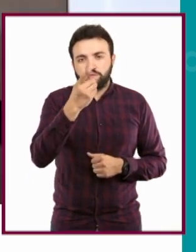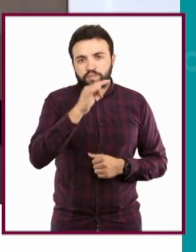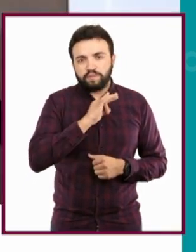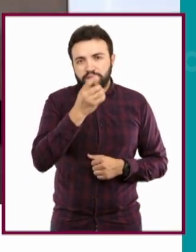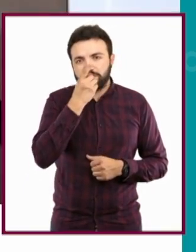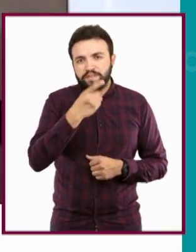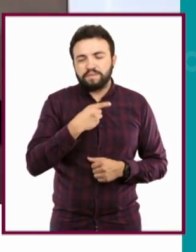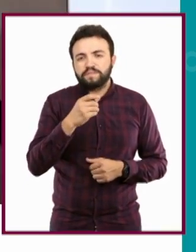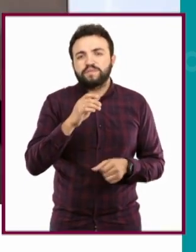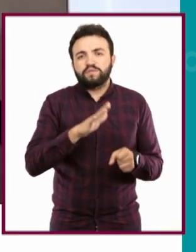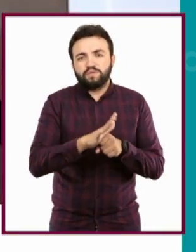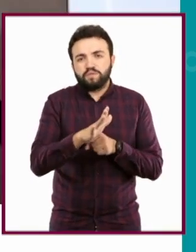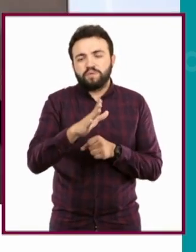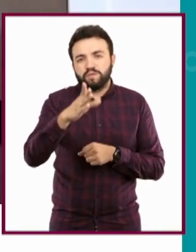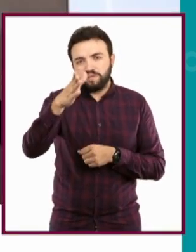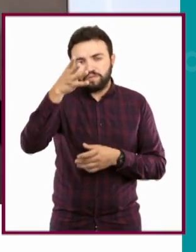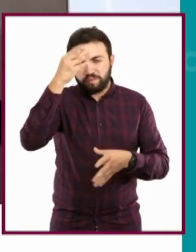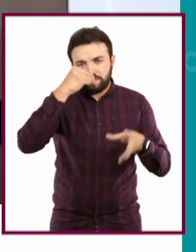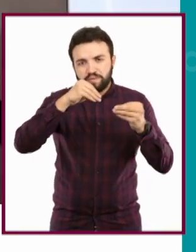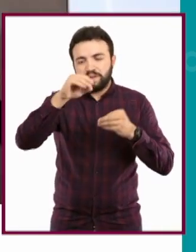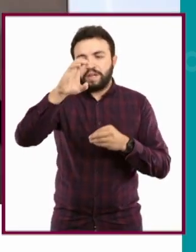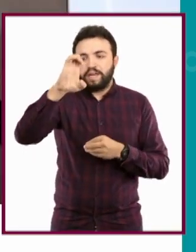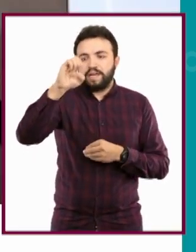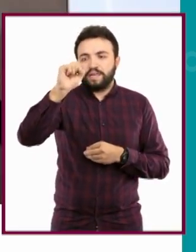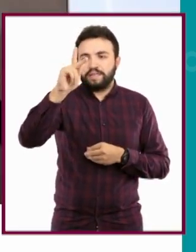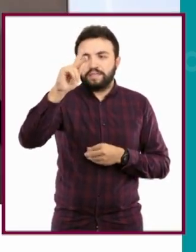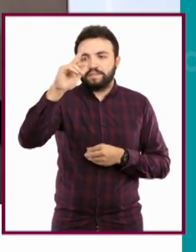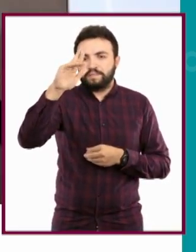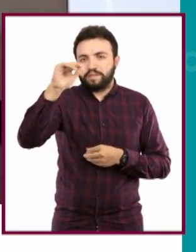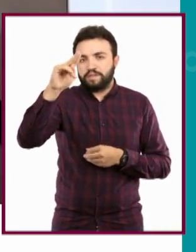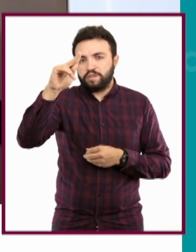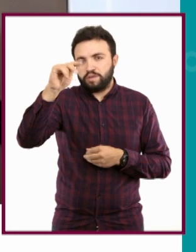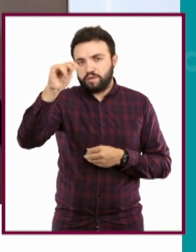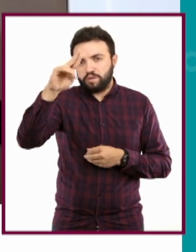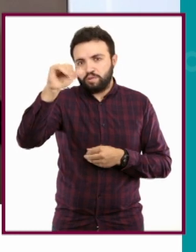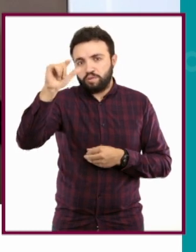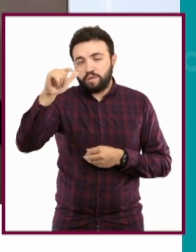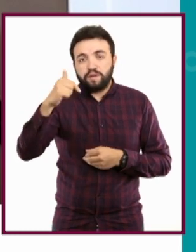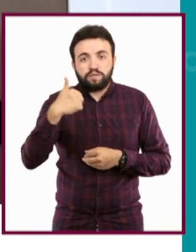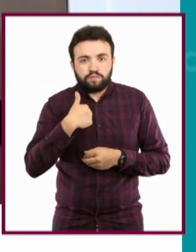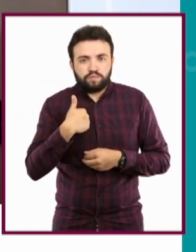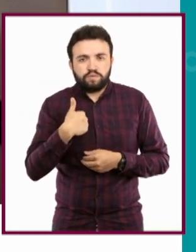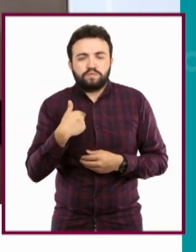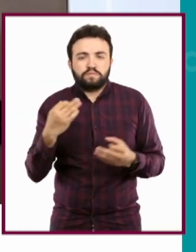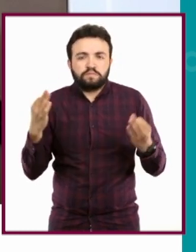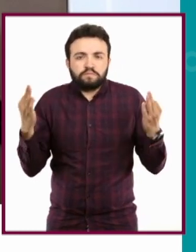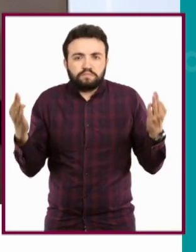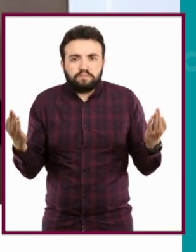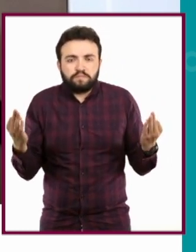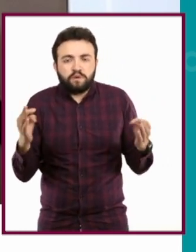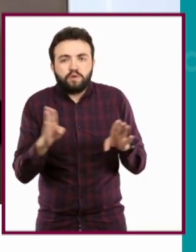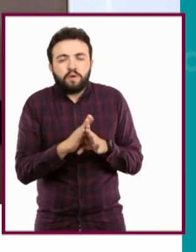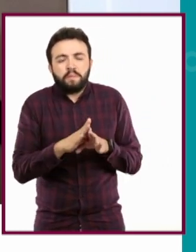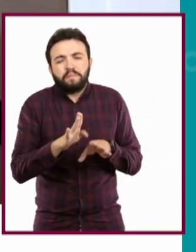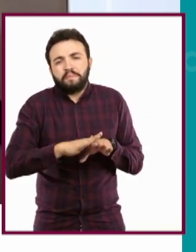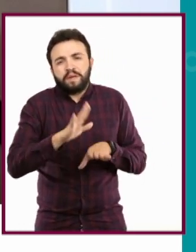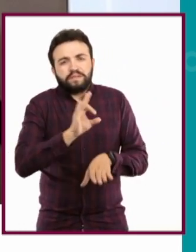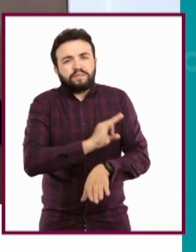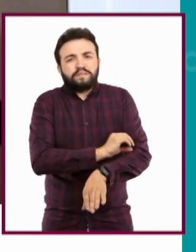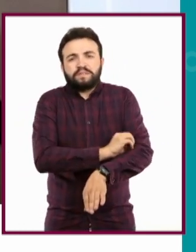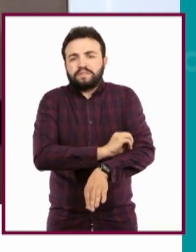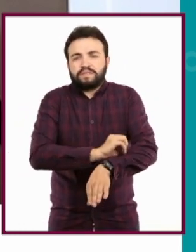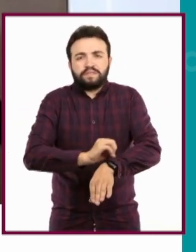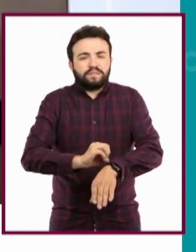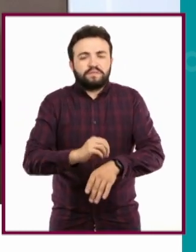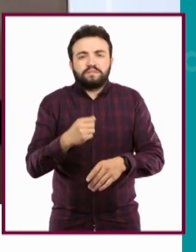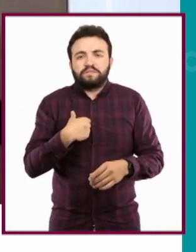Que realizo a menudo es la meditación. De una forma muy sencilla, simplemente me siento